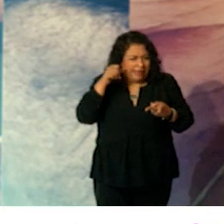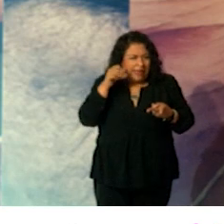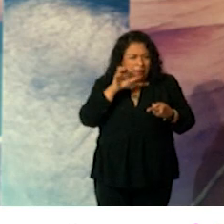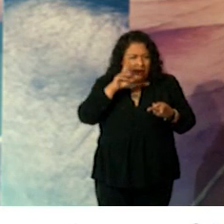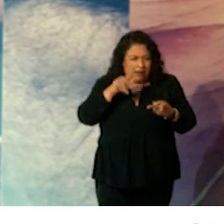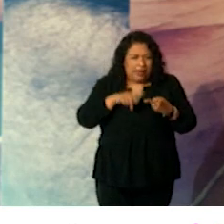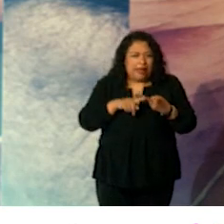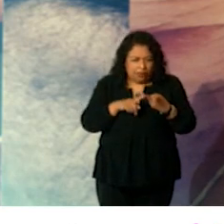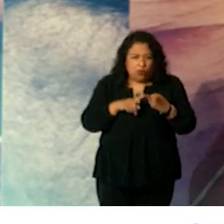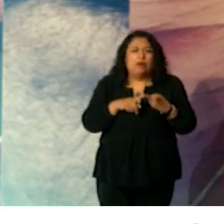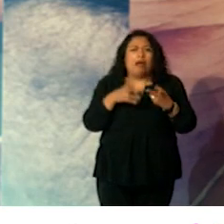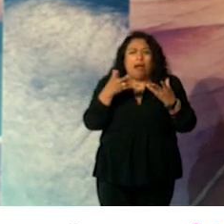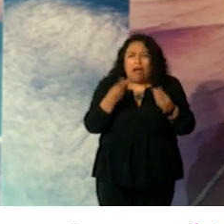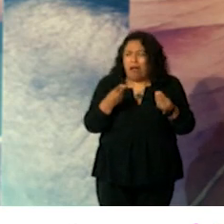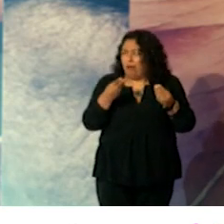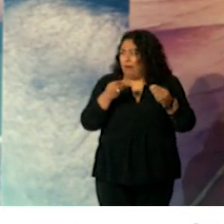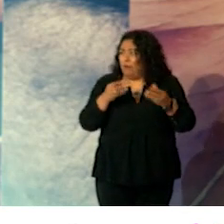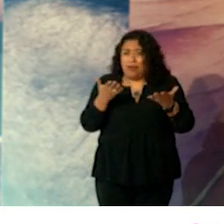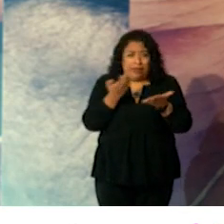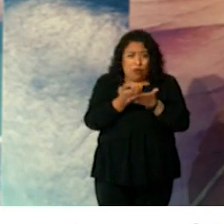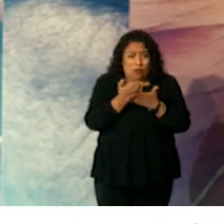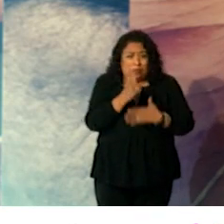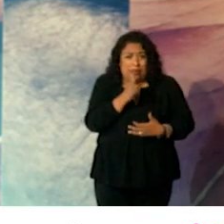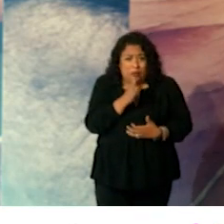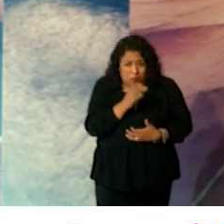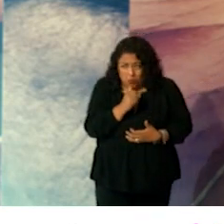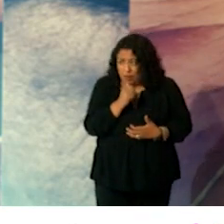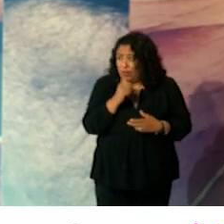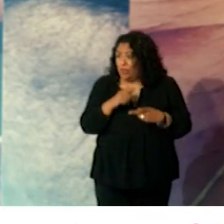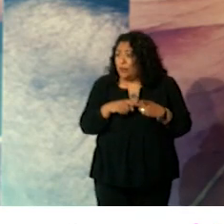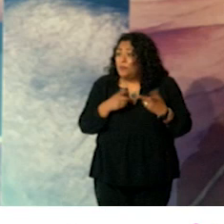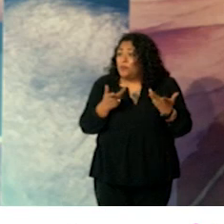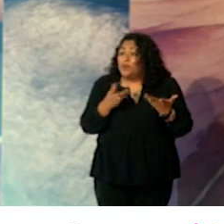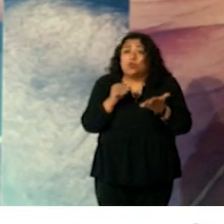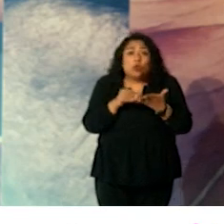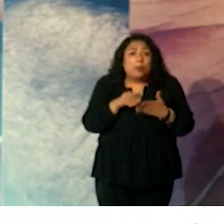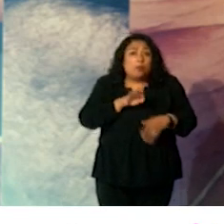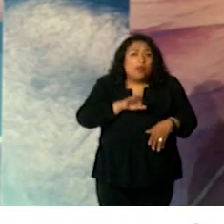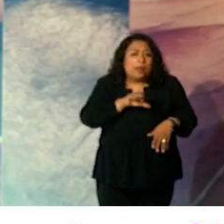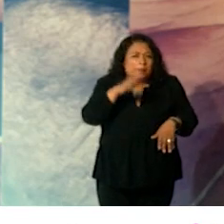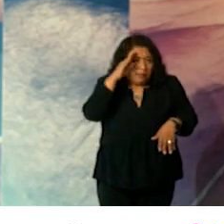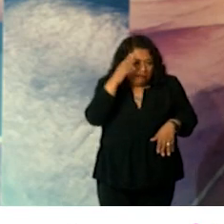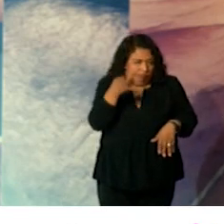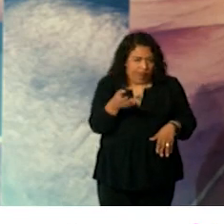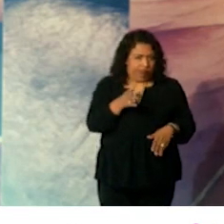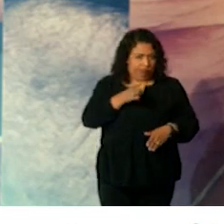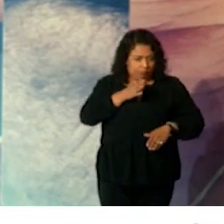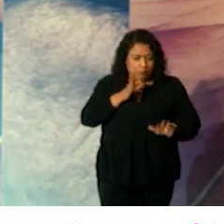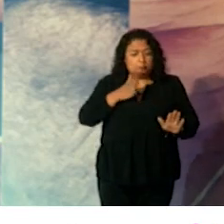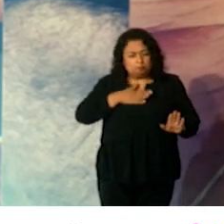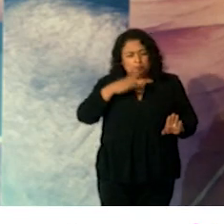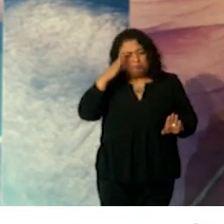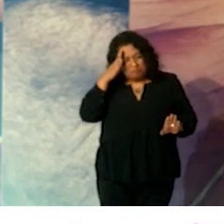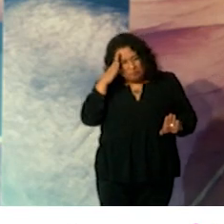Con sexta extinción masiva no hay economía, o no está todavía la posibilidad de pensar en futuro. Entonces, yo creo